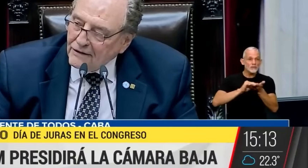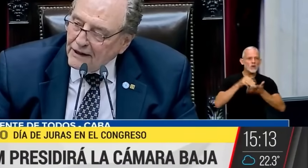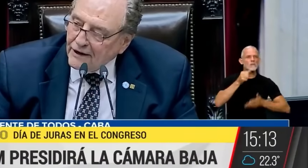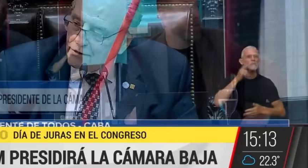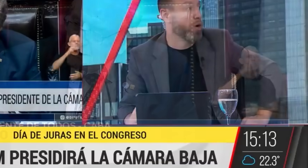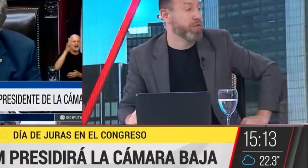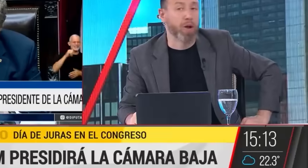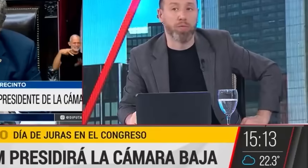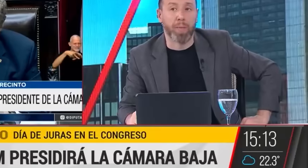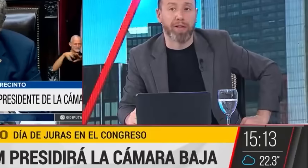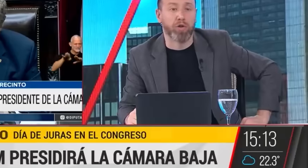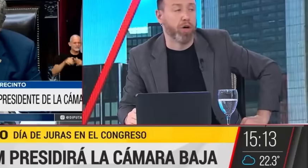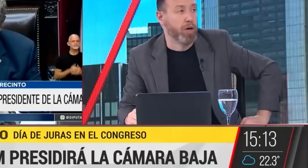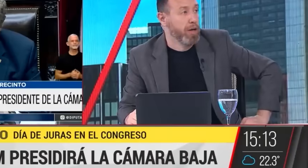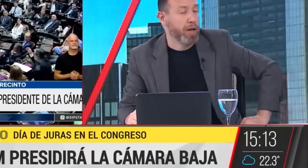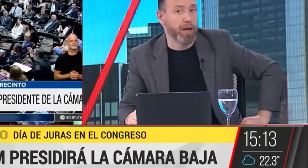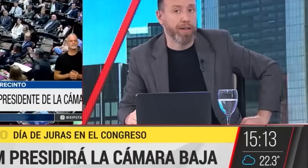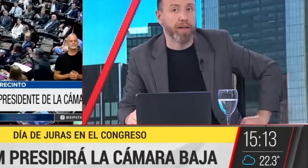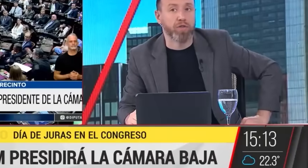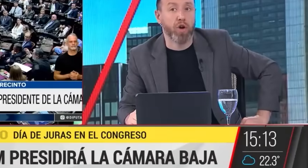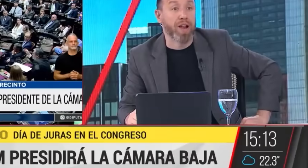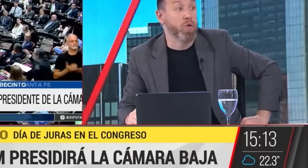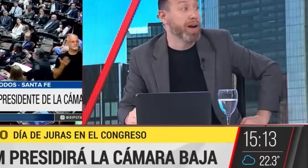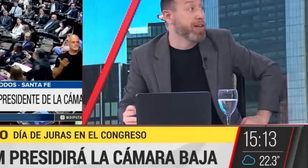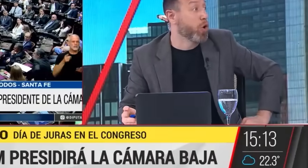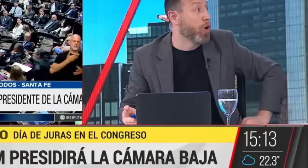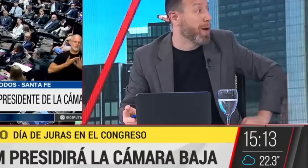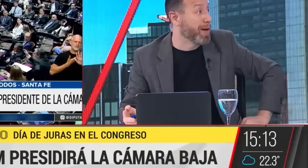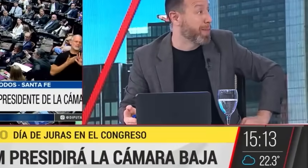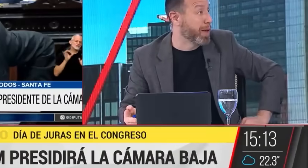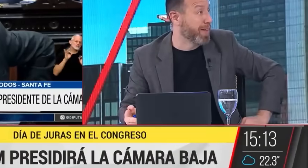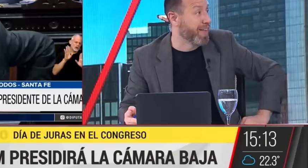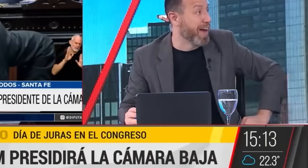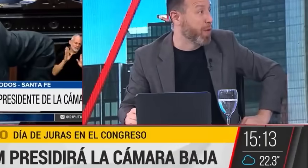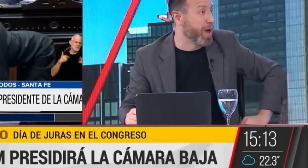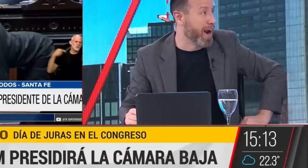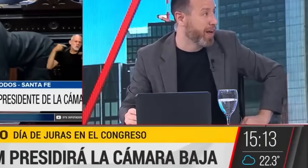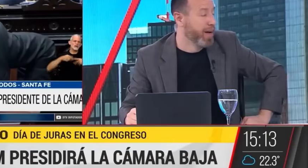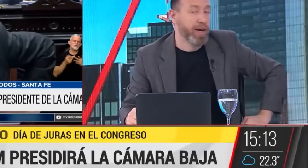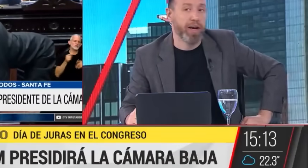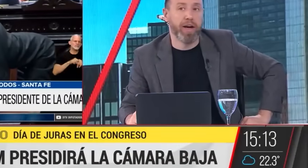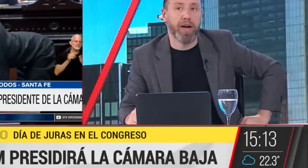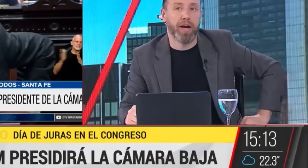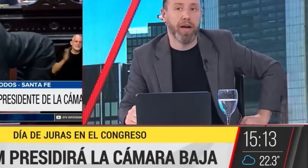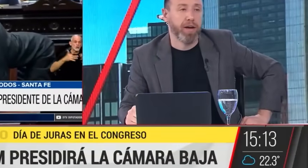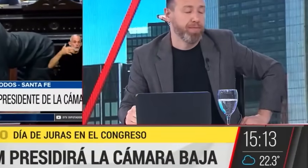¿Algunos silbidos, algún momento de tensión, algún grito a Miriam Bregman de andar a laburar?